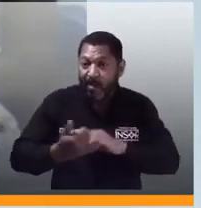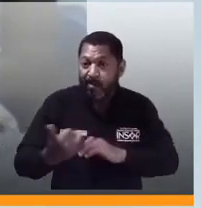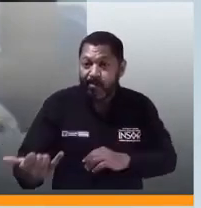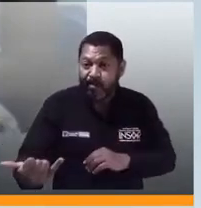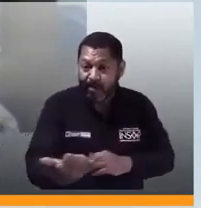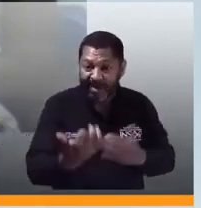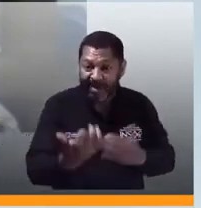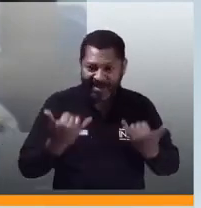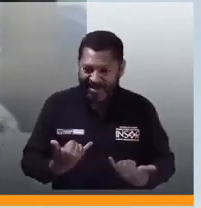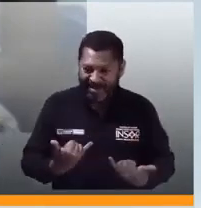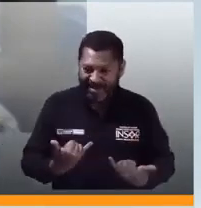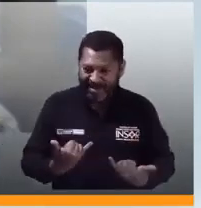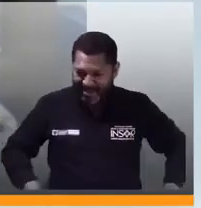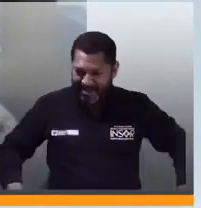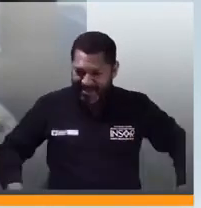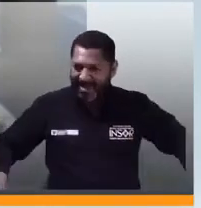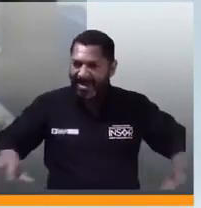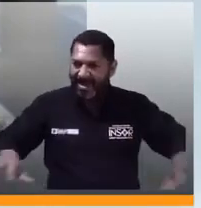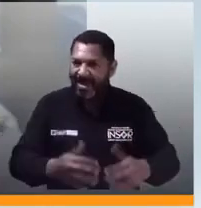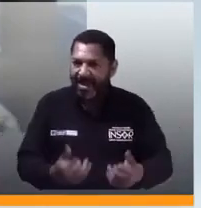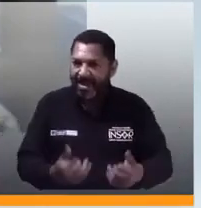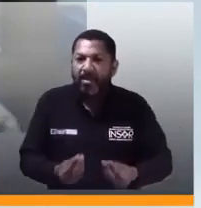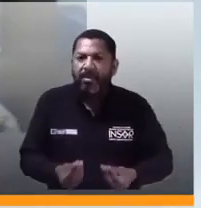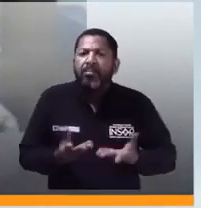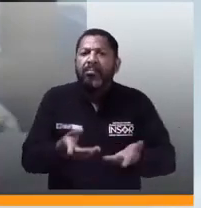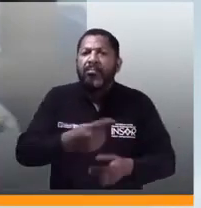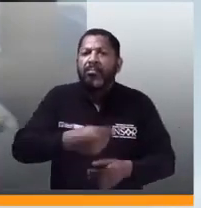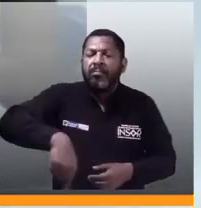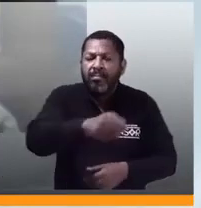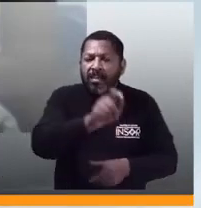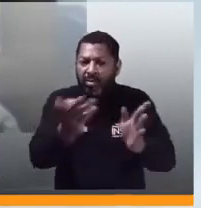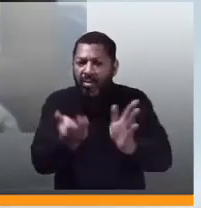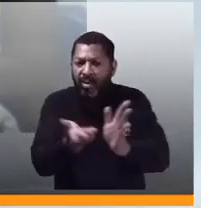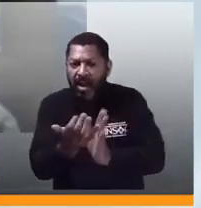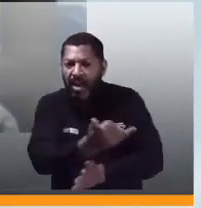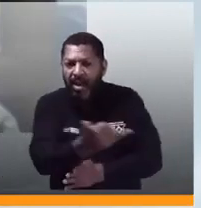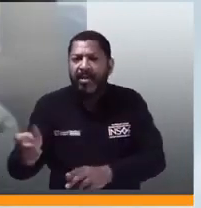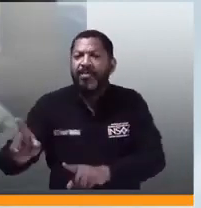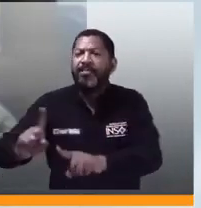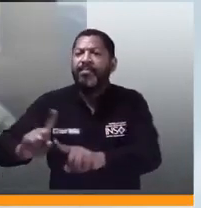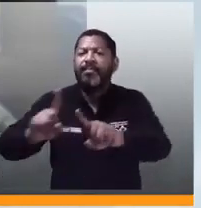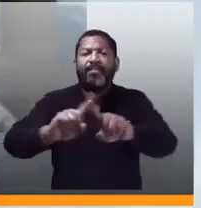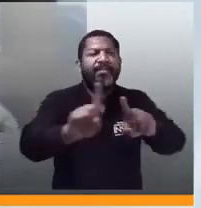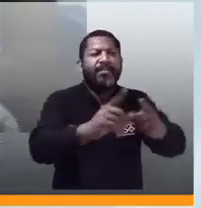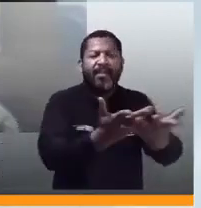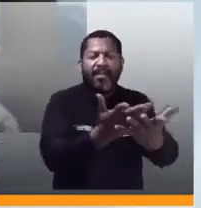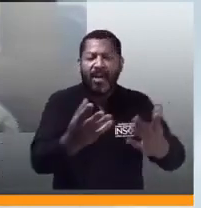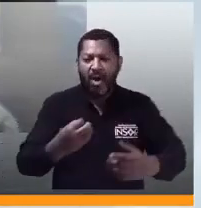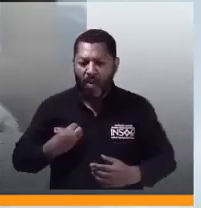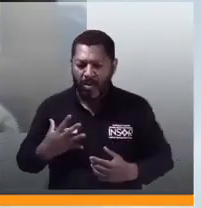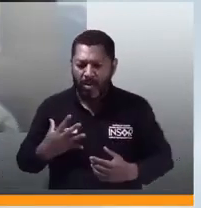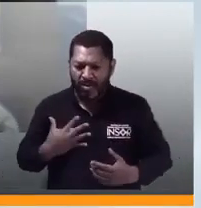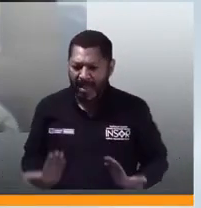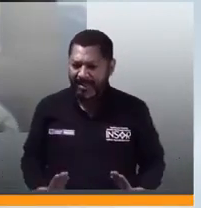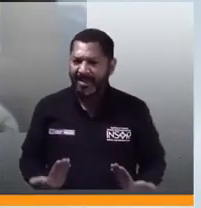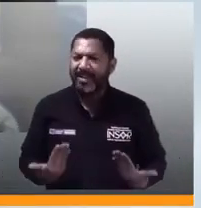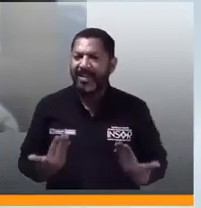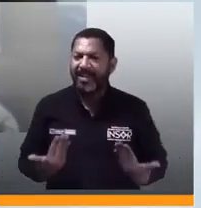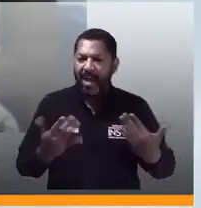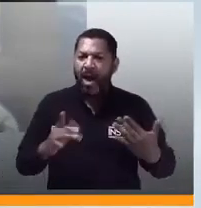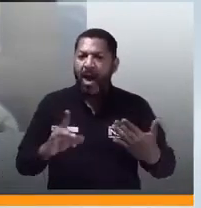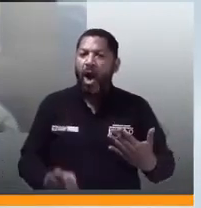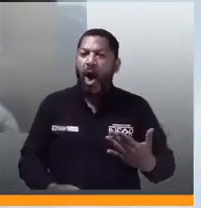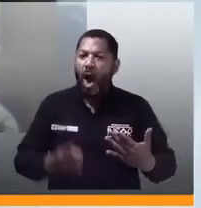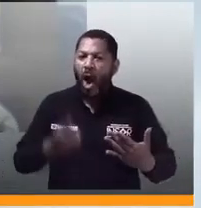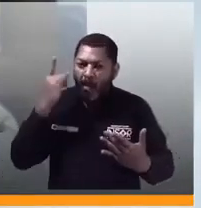estos espacios le puede brindar a él múltiples y distintas oportunidades para poder